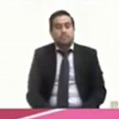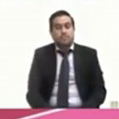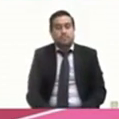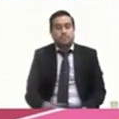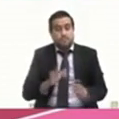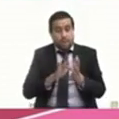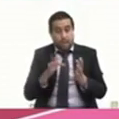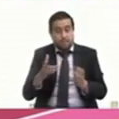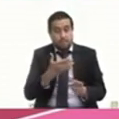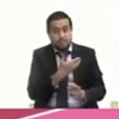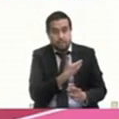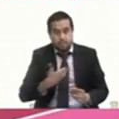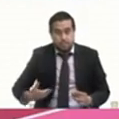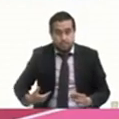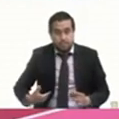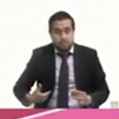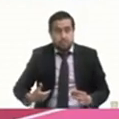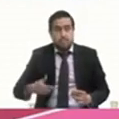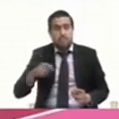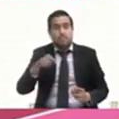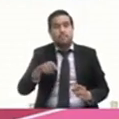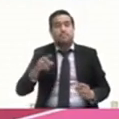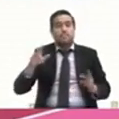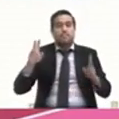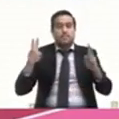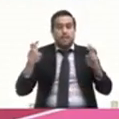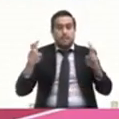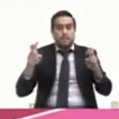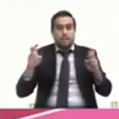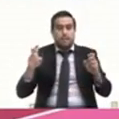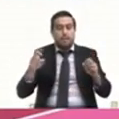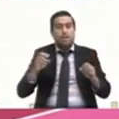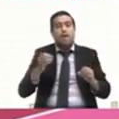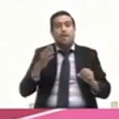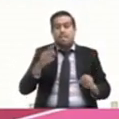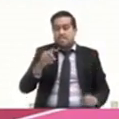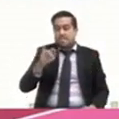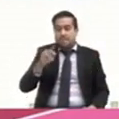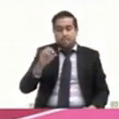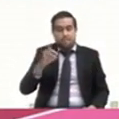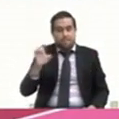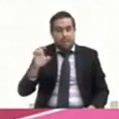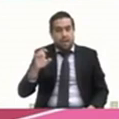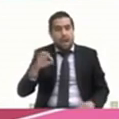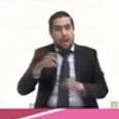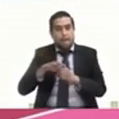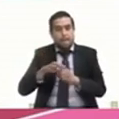Gracias, presidente. El tema de tiempos de campaña y jornada